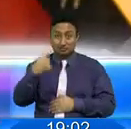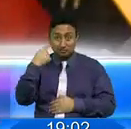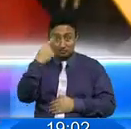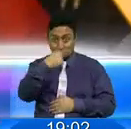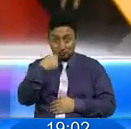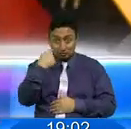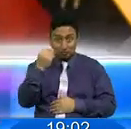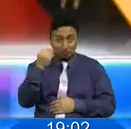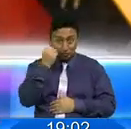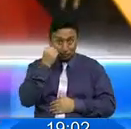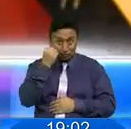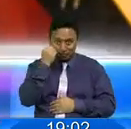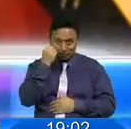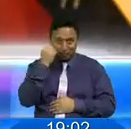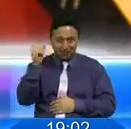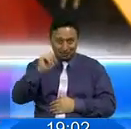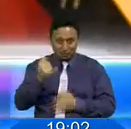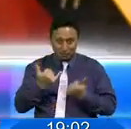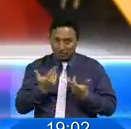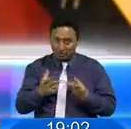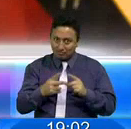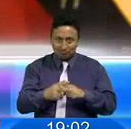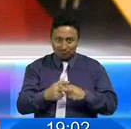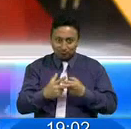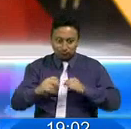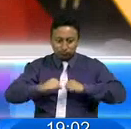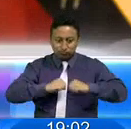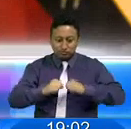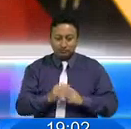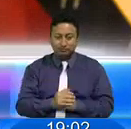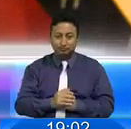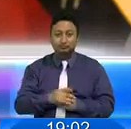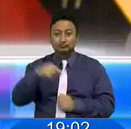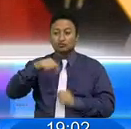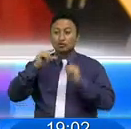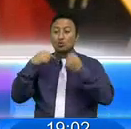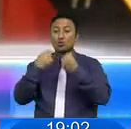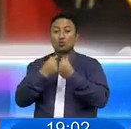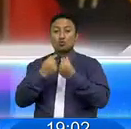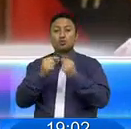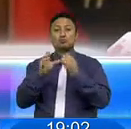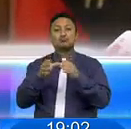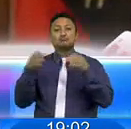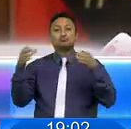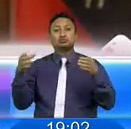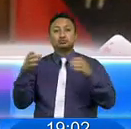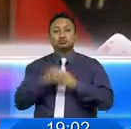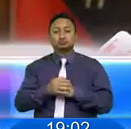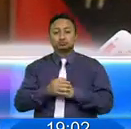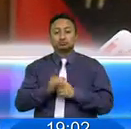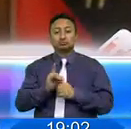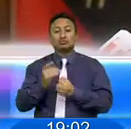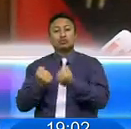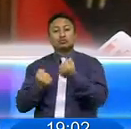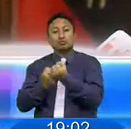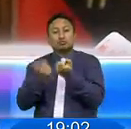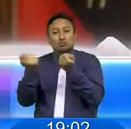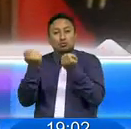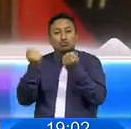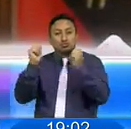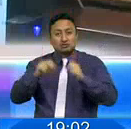hay que empezar a actuar esta mayoría por gobernabilidad tiene que ser